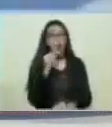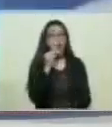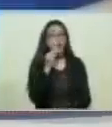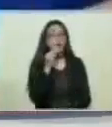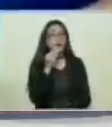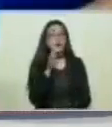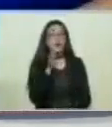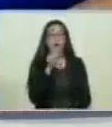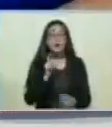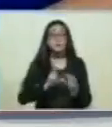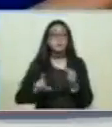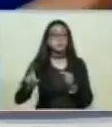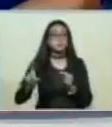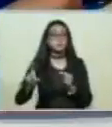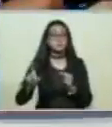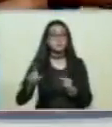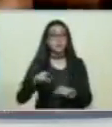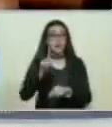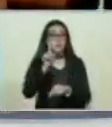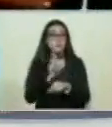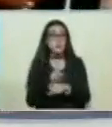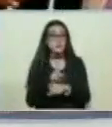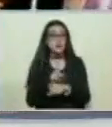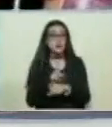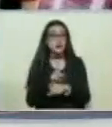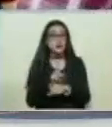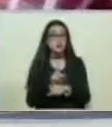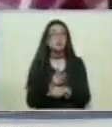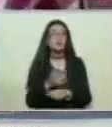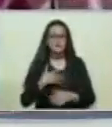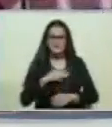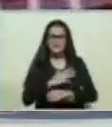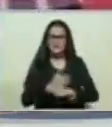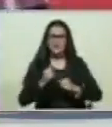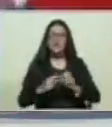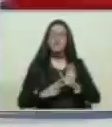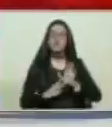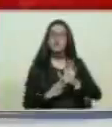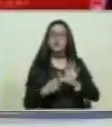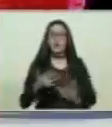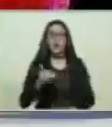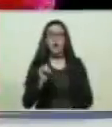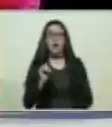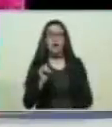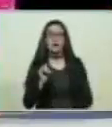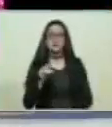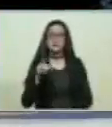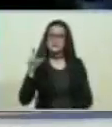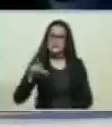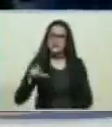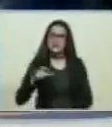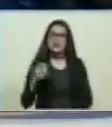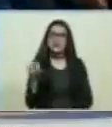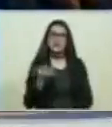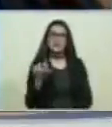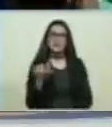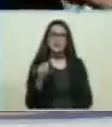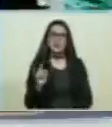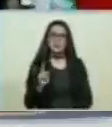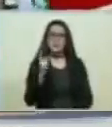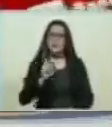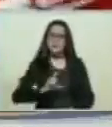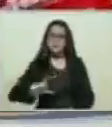tenido un primer financiamiento, un primer emprendimiento, que tienen las ganas, que tienen la voluntad y merecen, como ella, también su